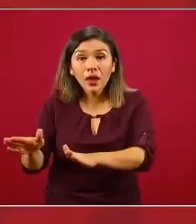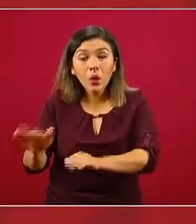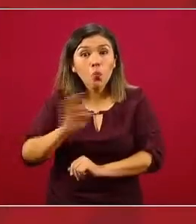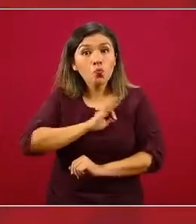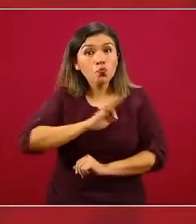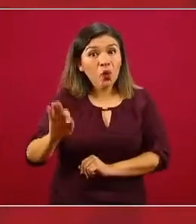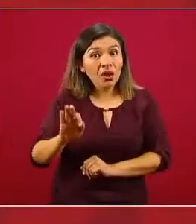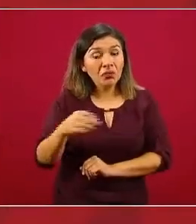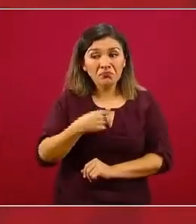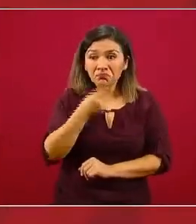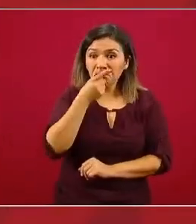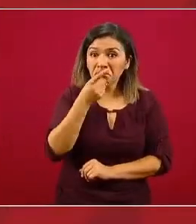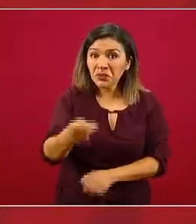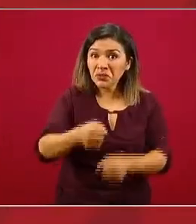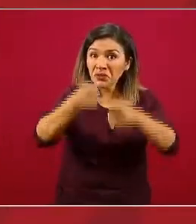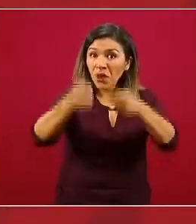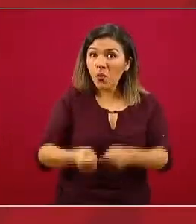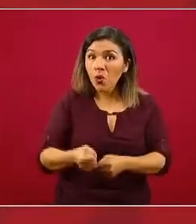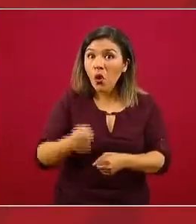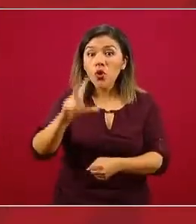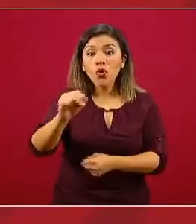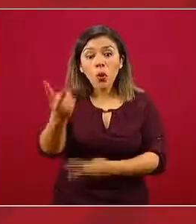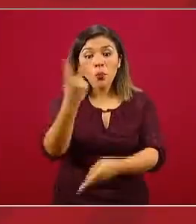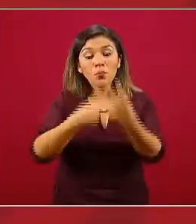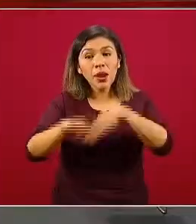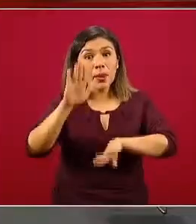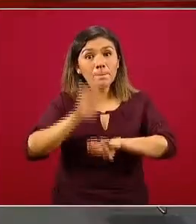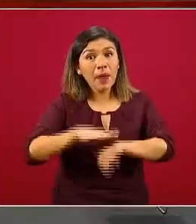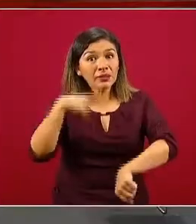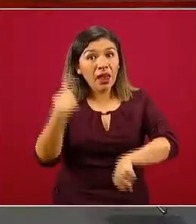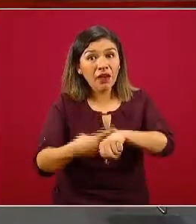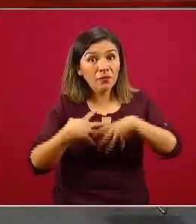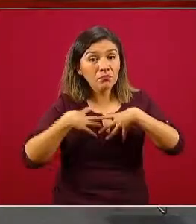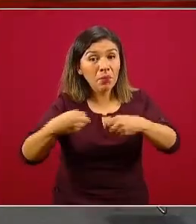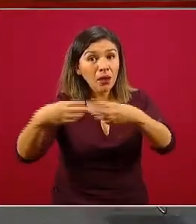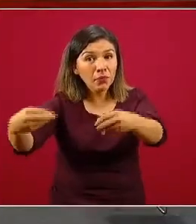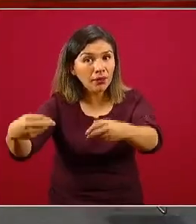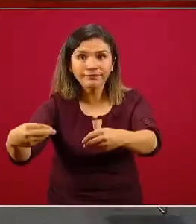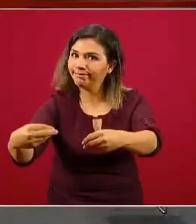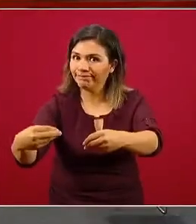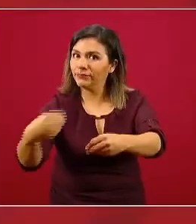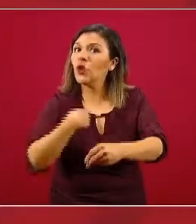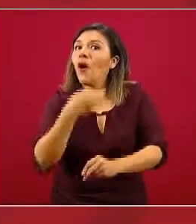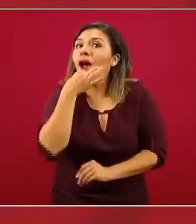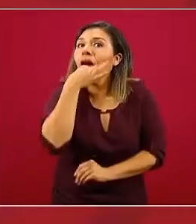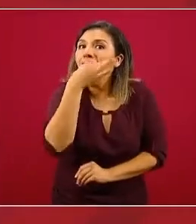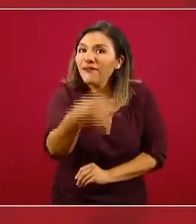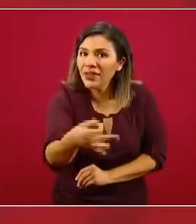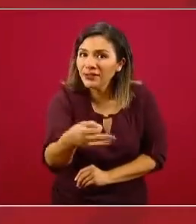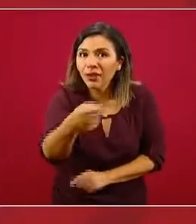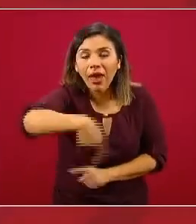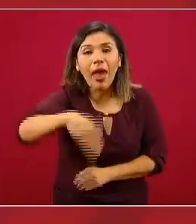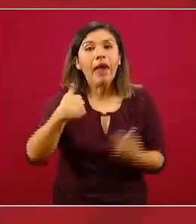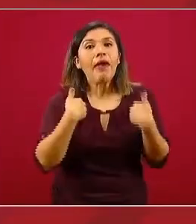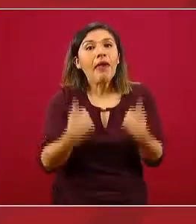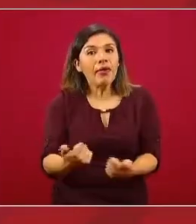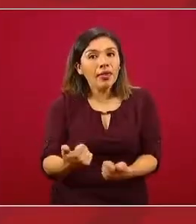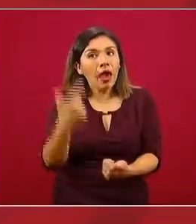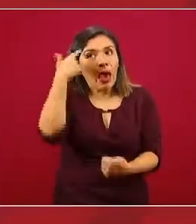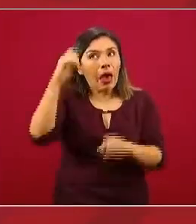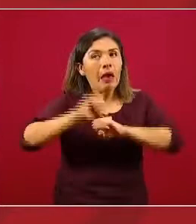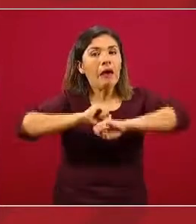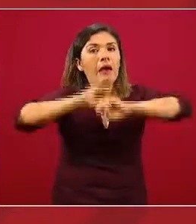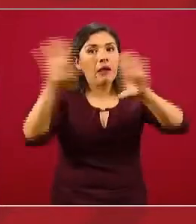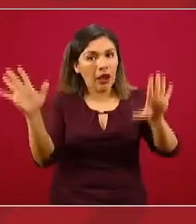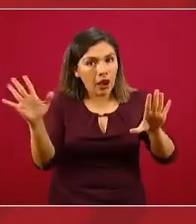pueda garantizarse que no va a haber un rebrote. Que quede muy claro, por favor, muy claro, para ustedes,